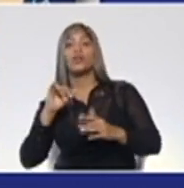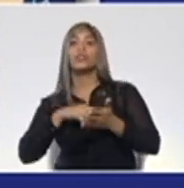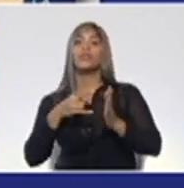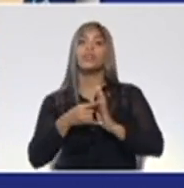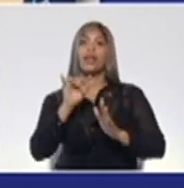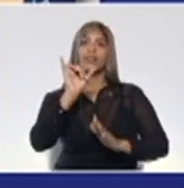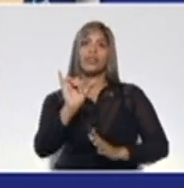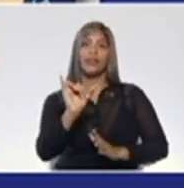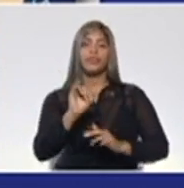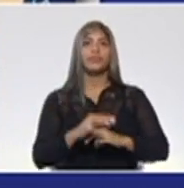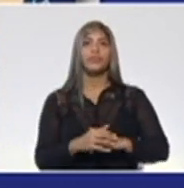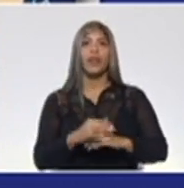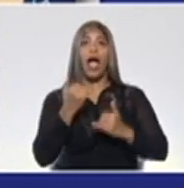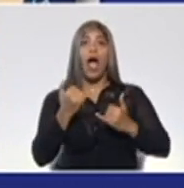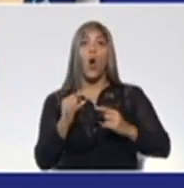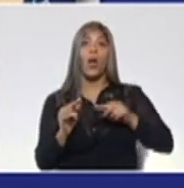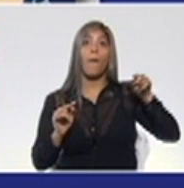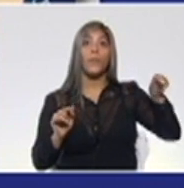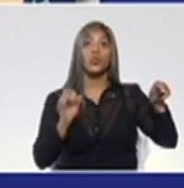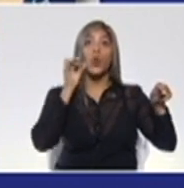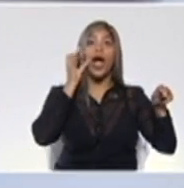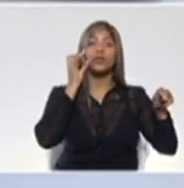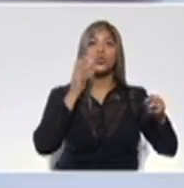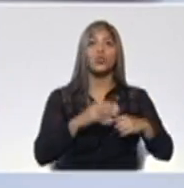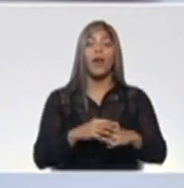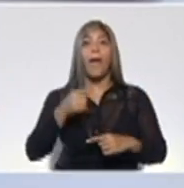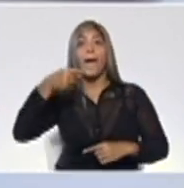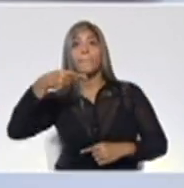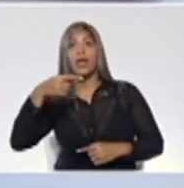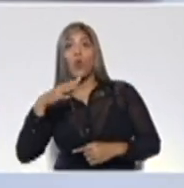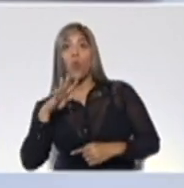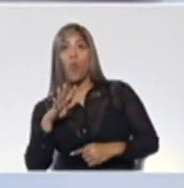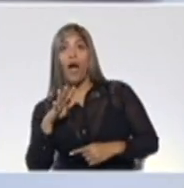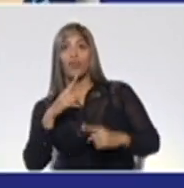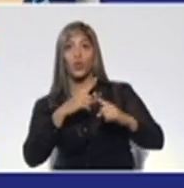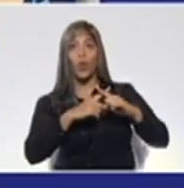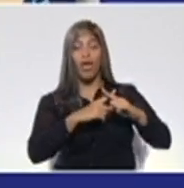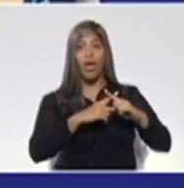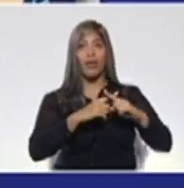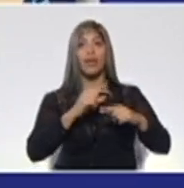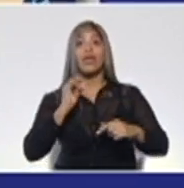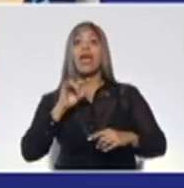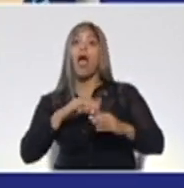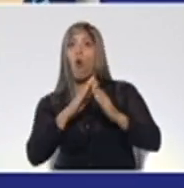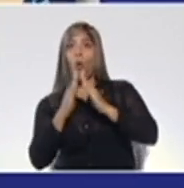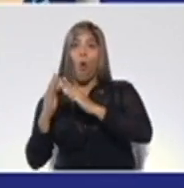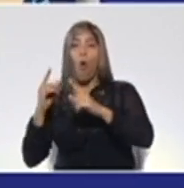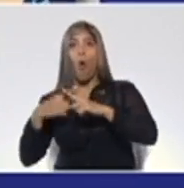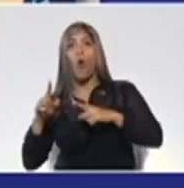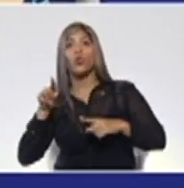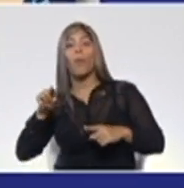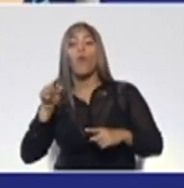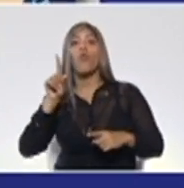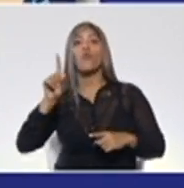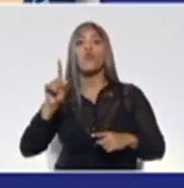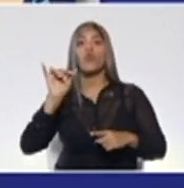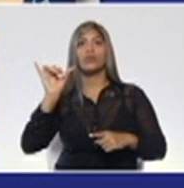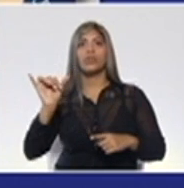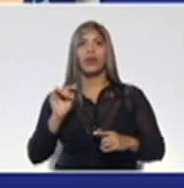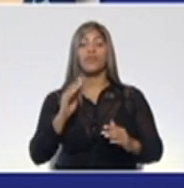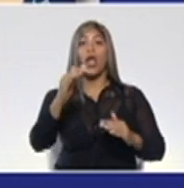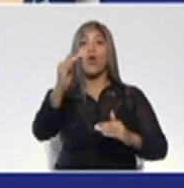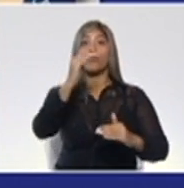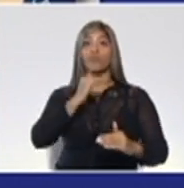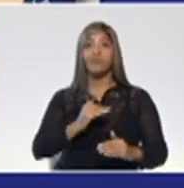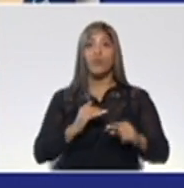azul, menos 4 en X y 1 en Y. Pasemos al punto verde,